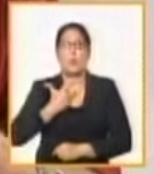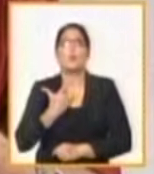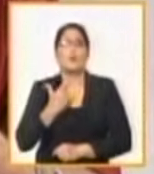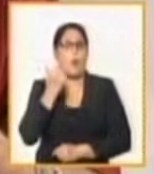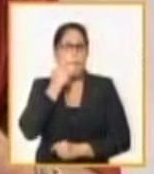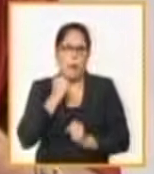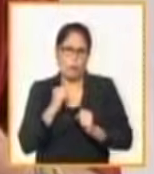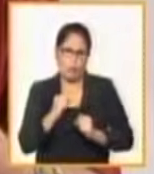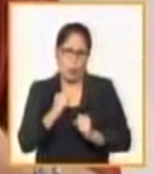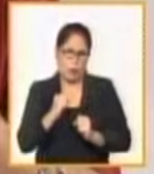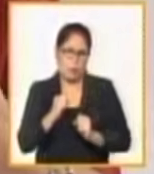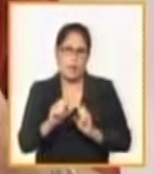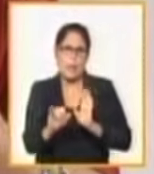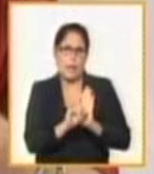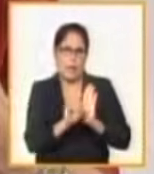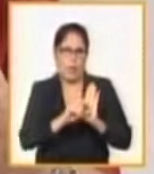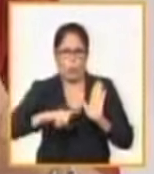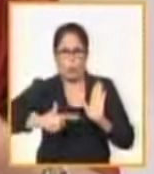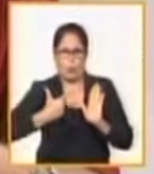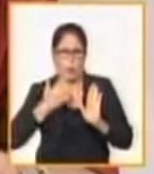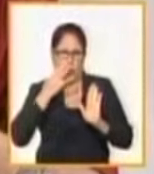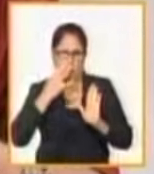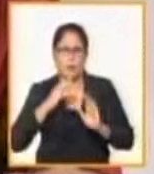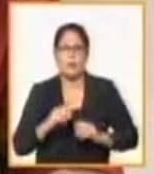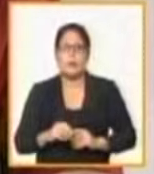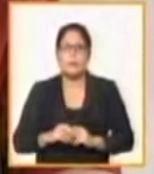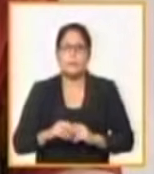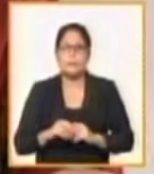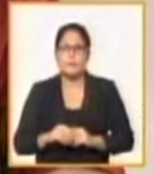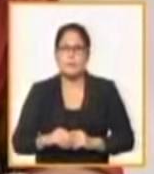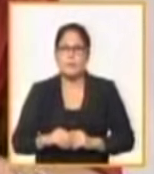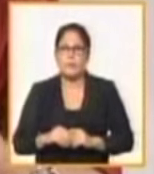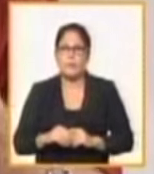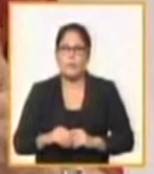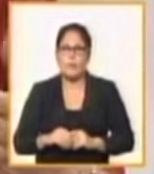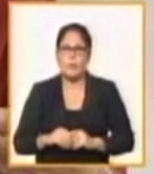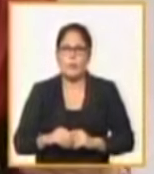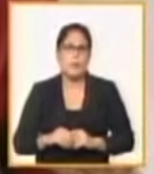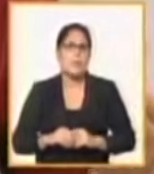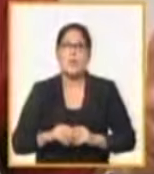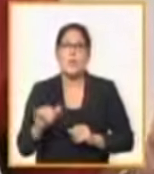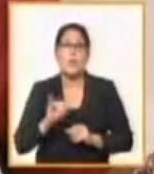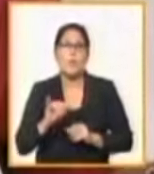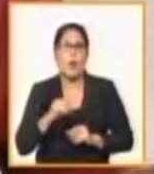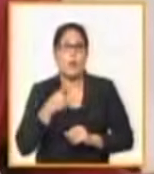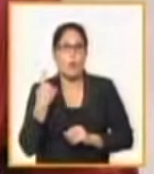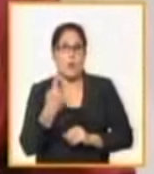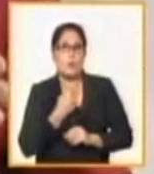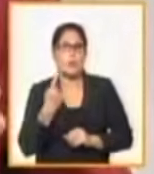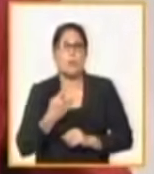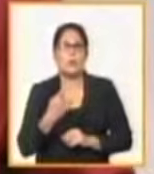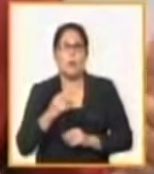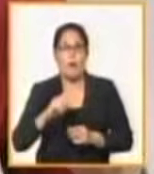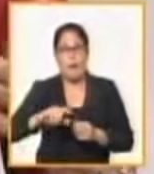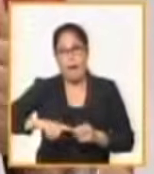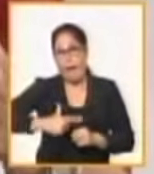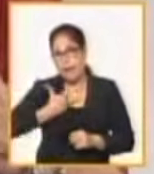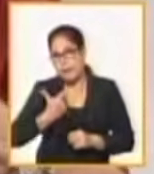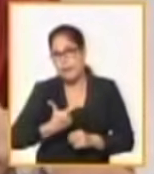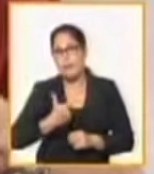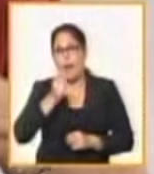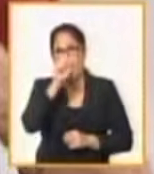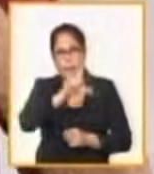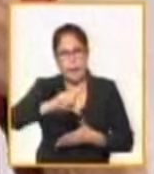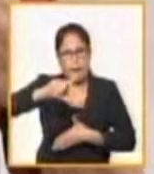muy proteica, muy diversa, ¿no? Muy rica. Teníamos la influencia de todo el arte de América Latina, del arte de